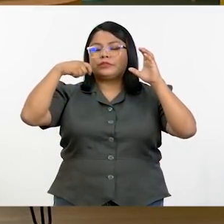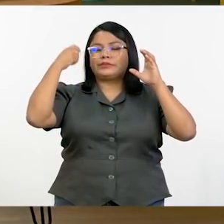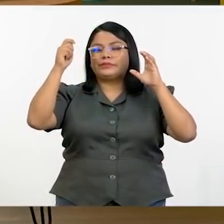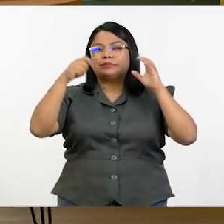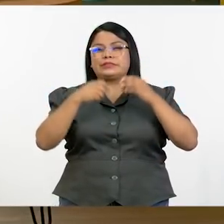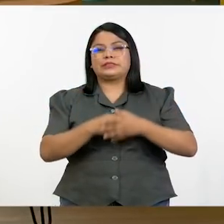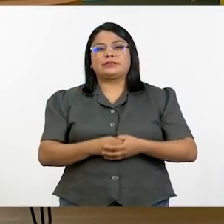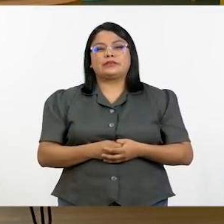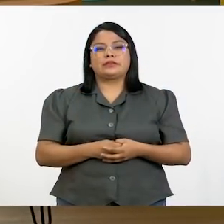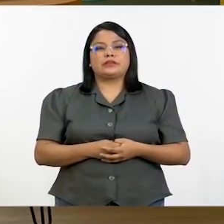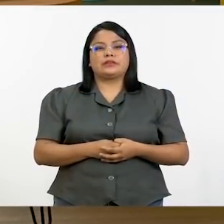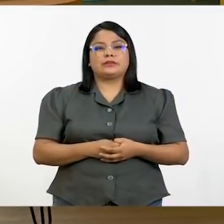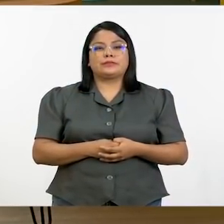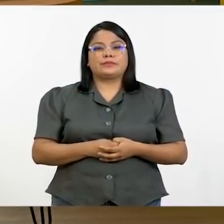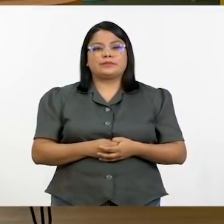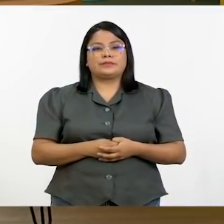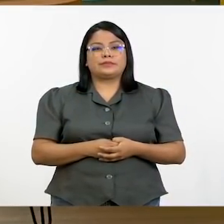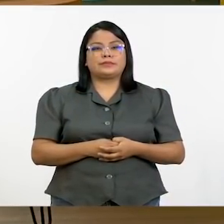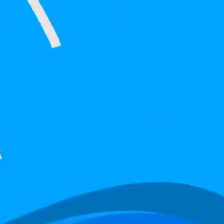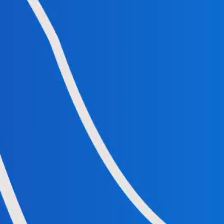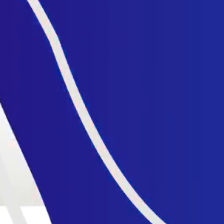la siguiente cápsula a continuación.